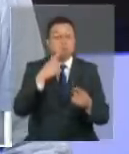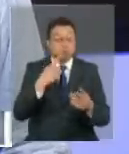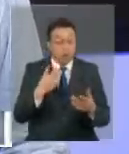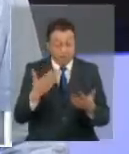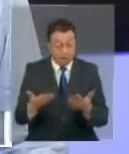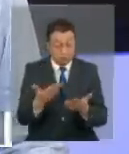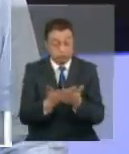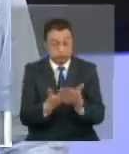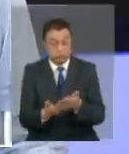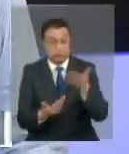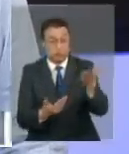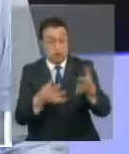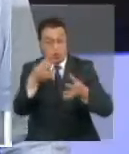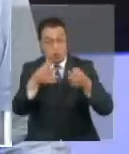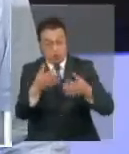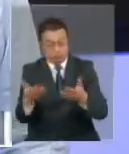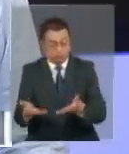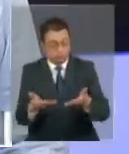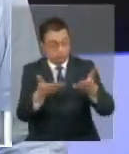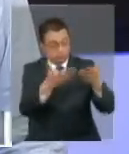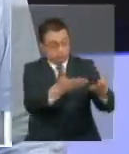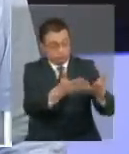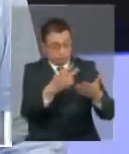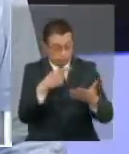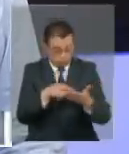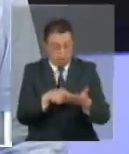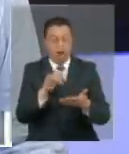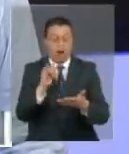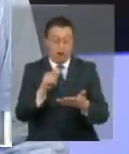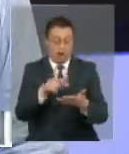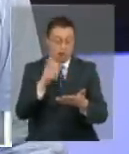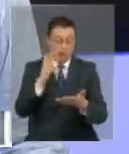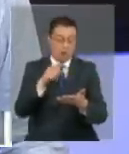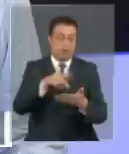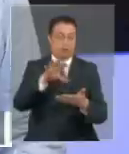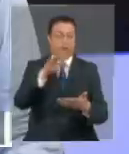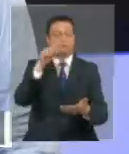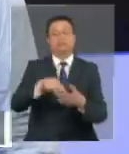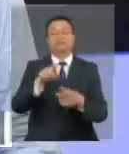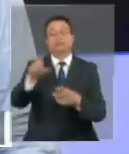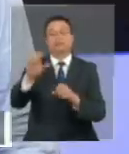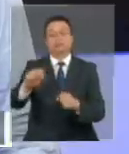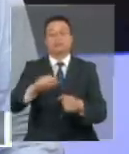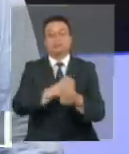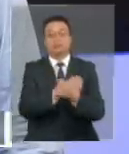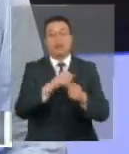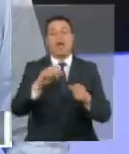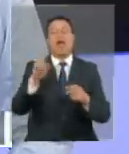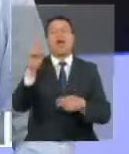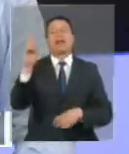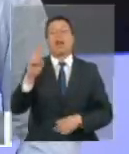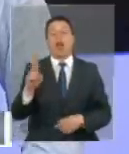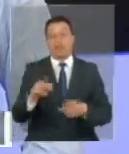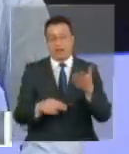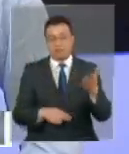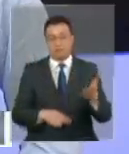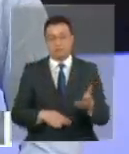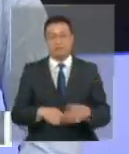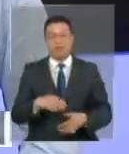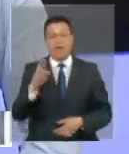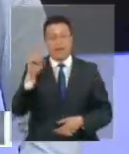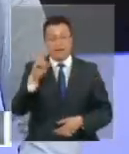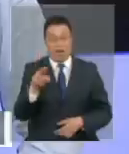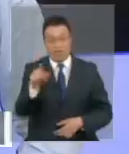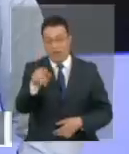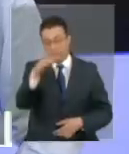entregarle a los jueces para que tomen las medidas correspondientes y puedan tomar preso a los delincuentes que andan sueltos por Recoleta. La gente de